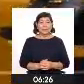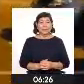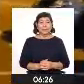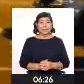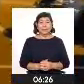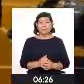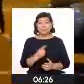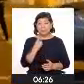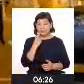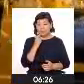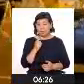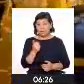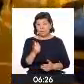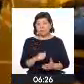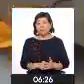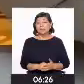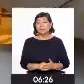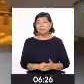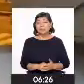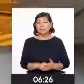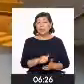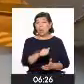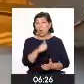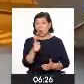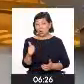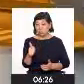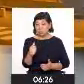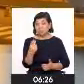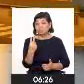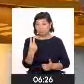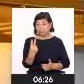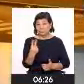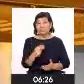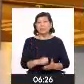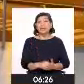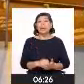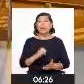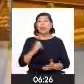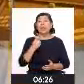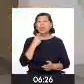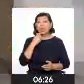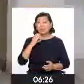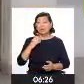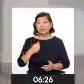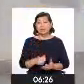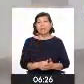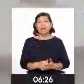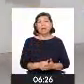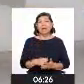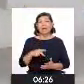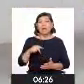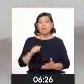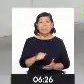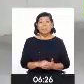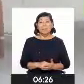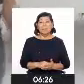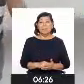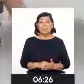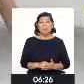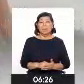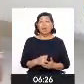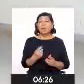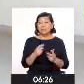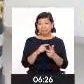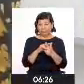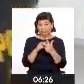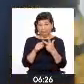Víctor Atencio Antunes, alias Nenito, José Raime Wilca, alias El Chato, e Irving Napán López, alias Culebra,